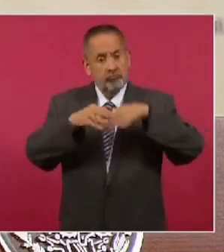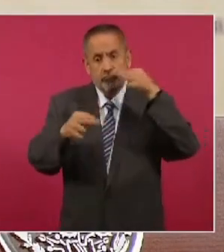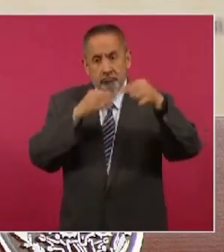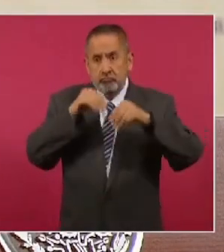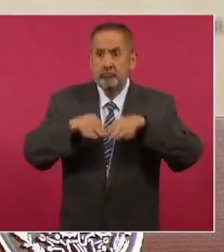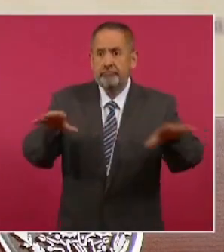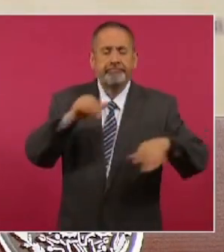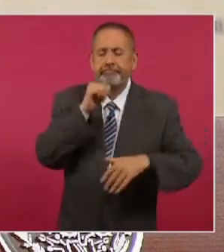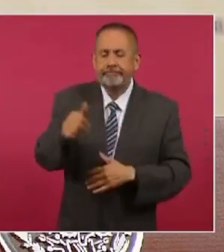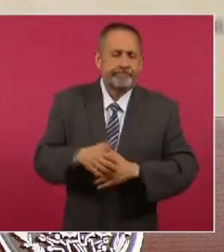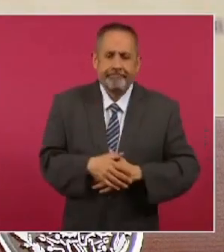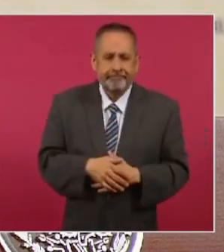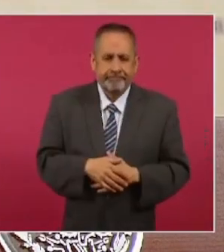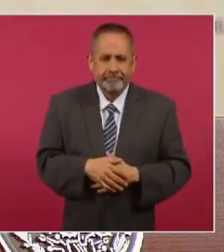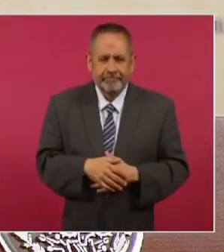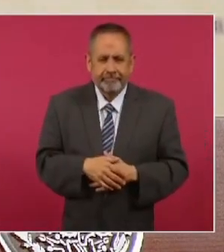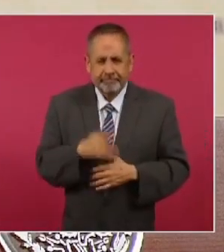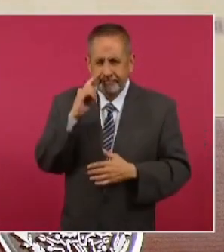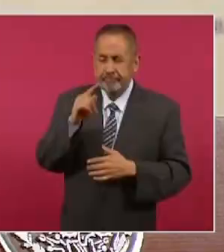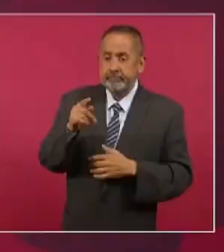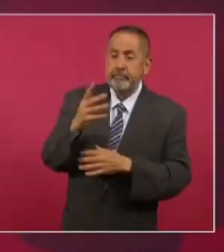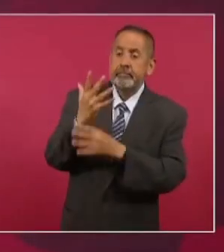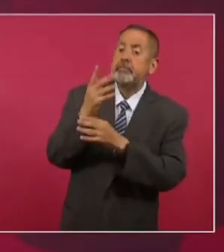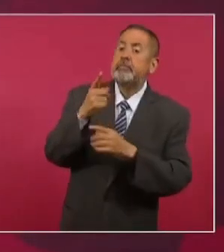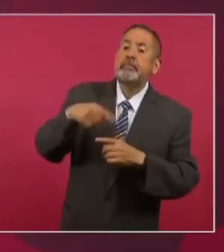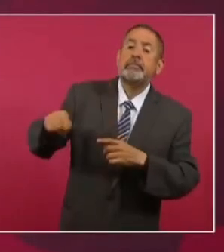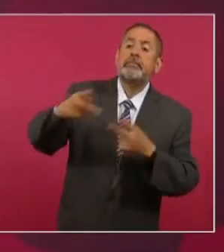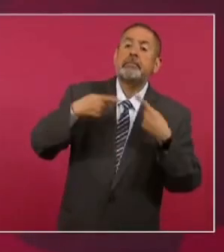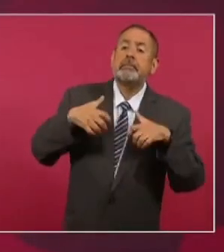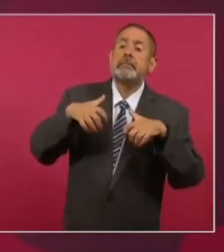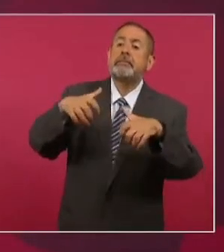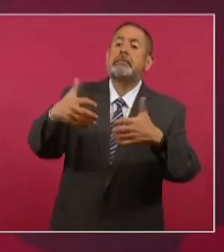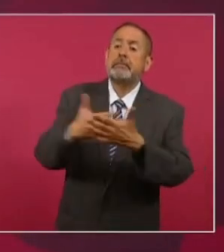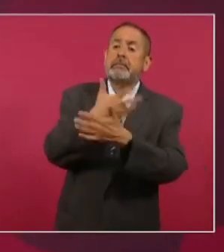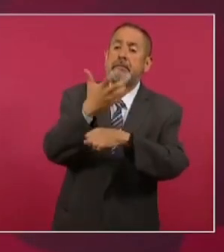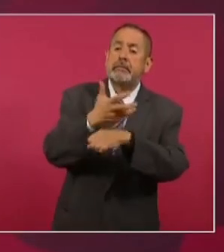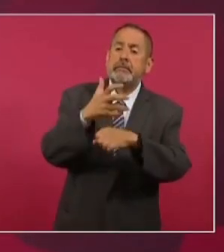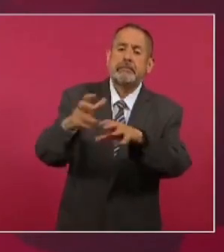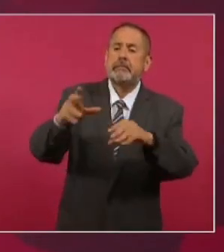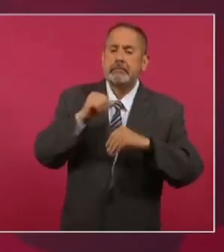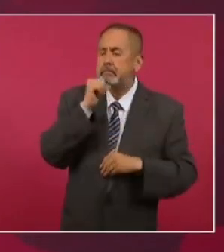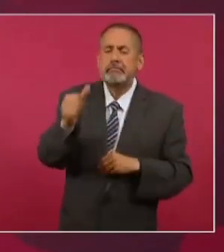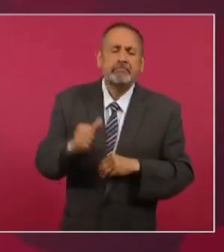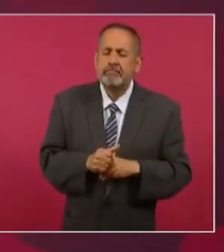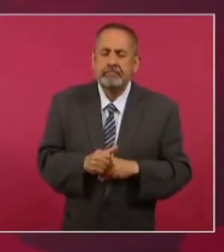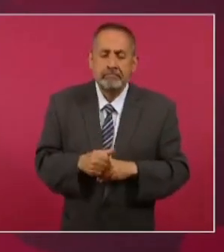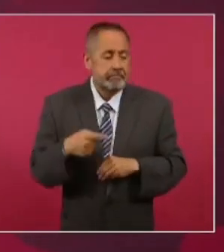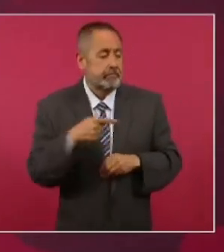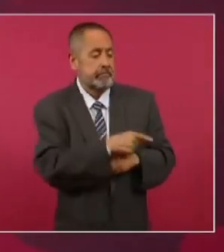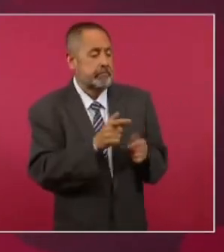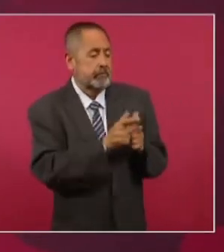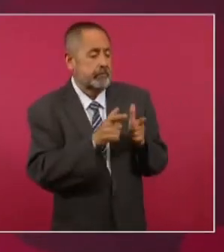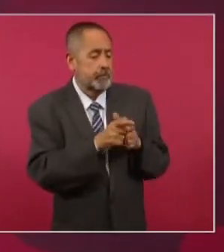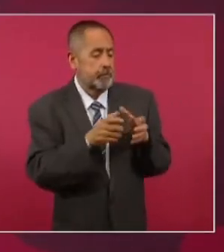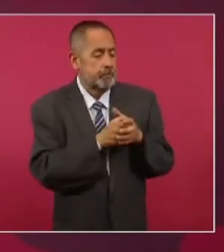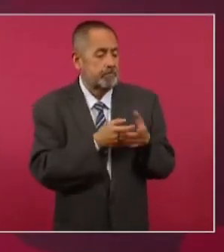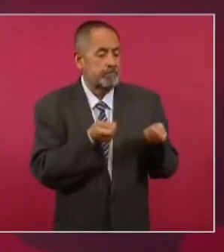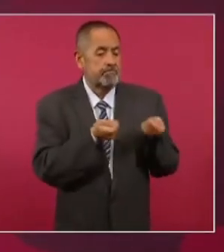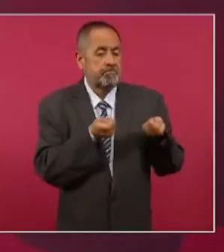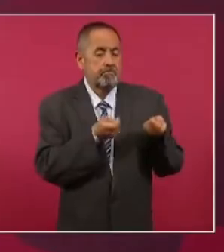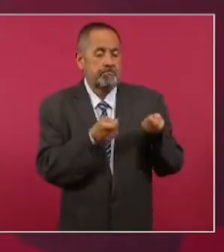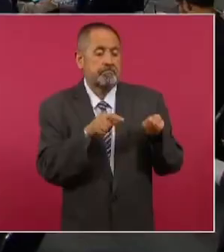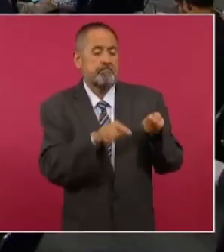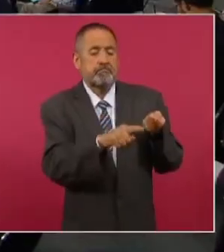al pueblo estadounidense representan a grupos de intereses de creados